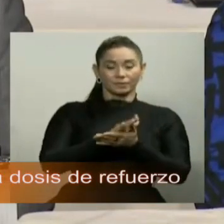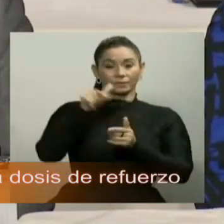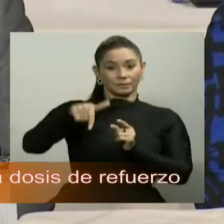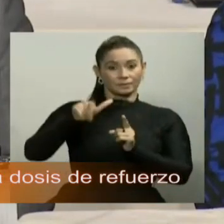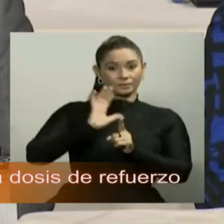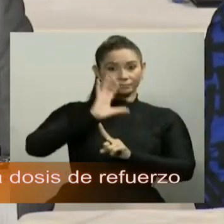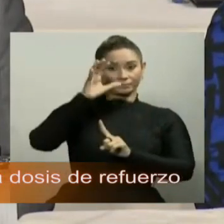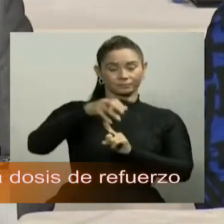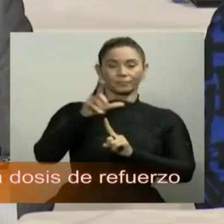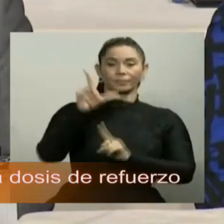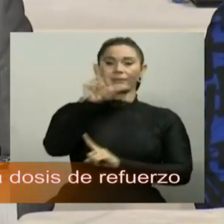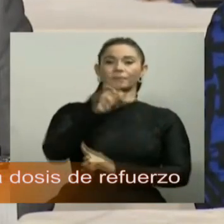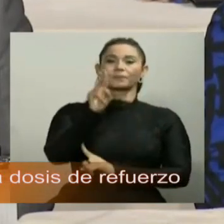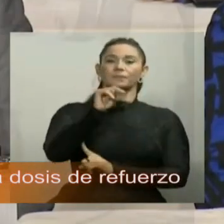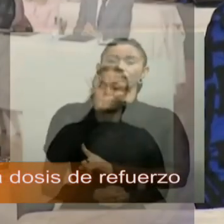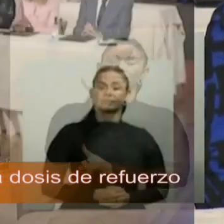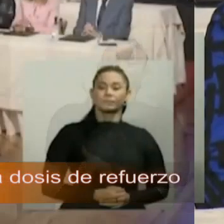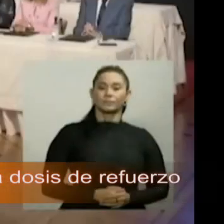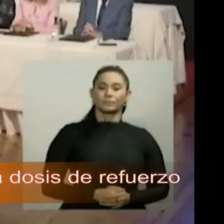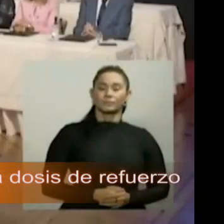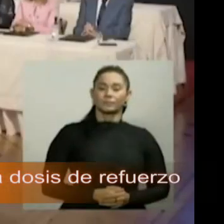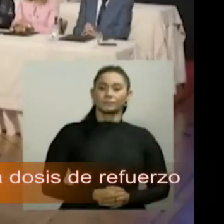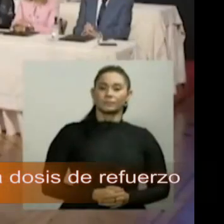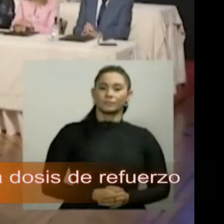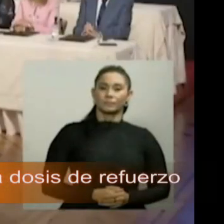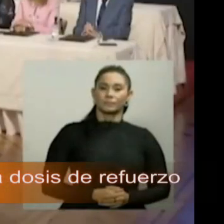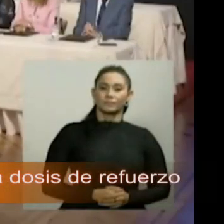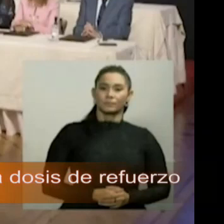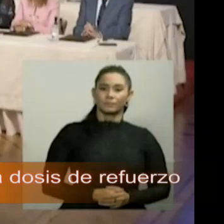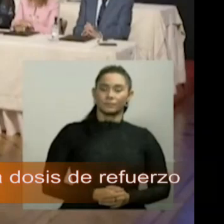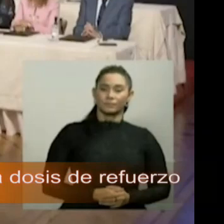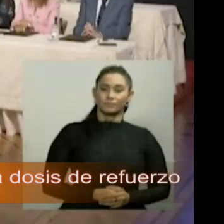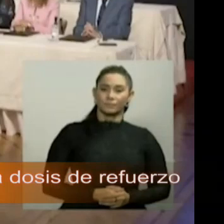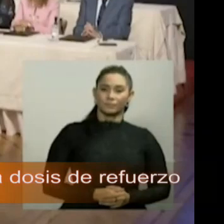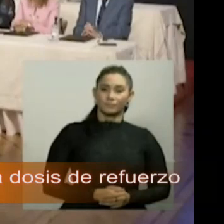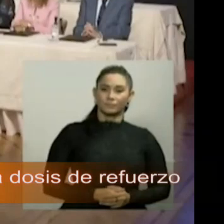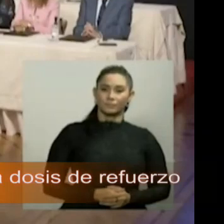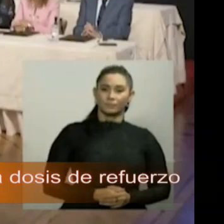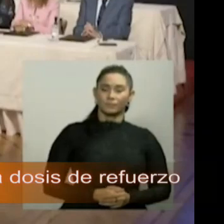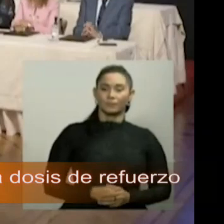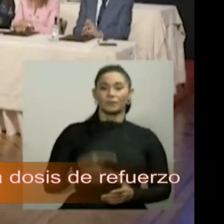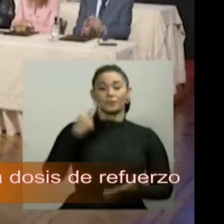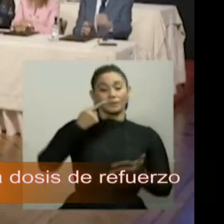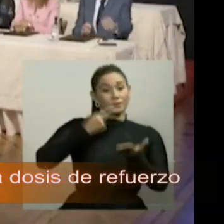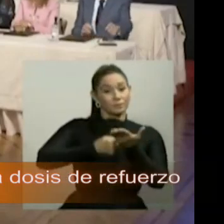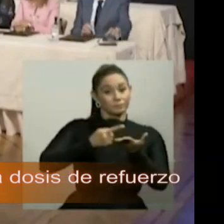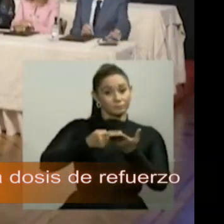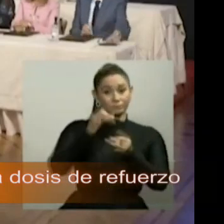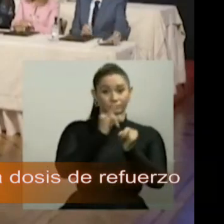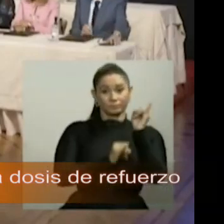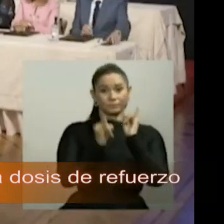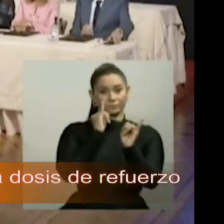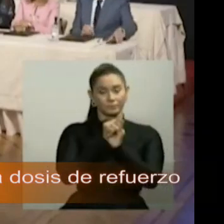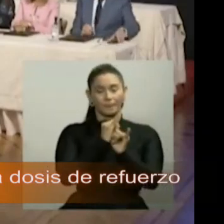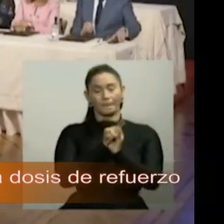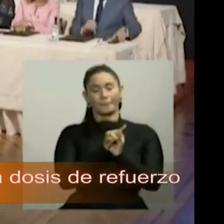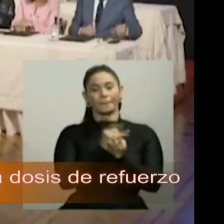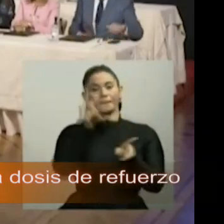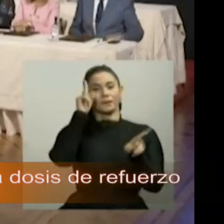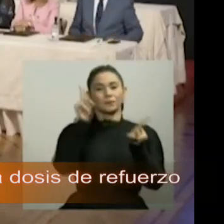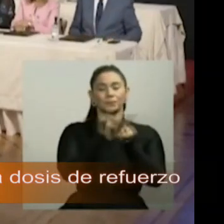aplicación de manera inmediata y voluntaria de una dosis de refuerzo de la vacuna contra el